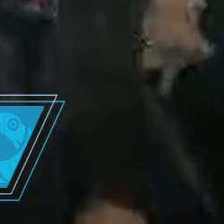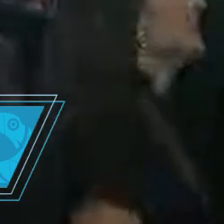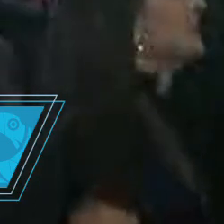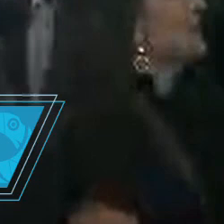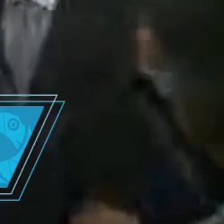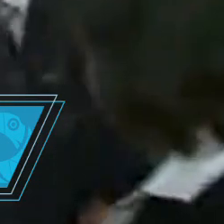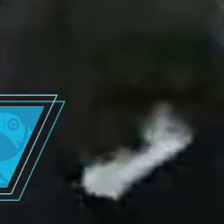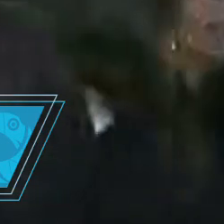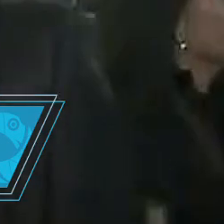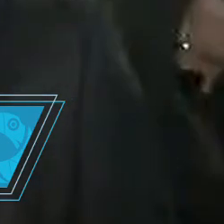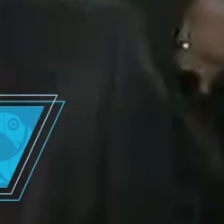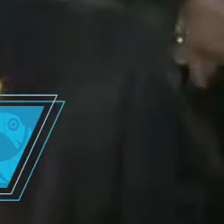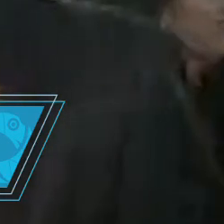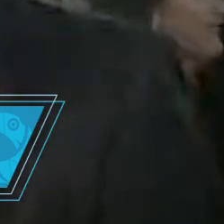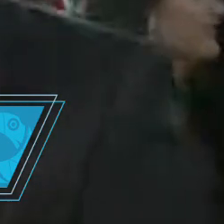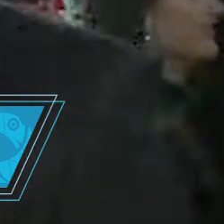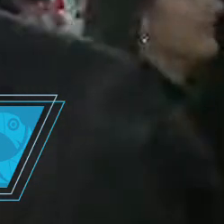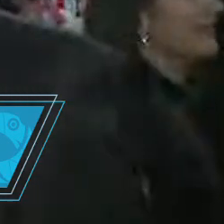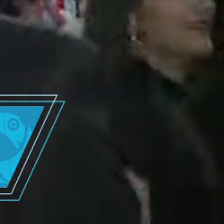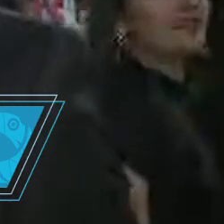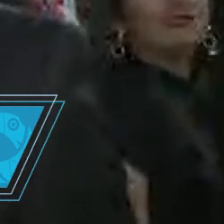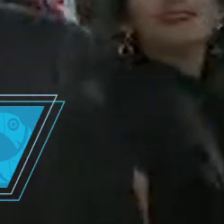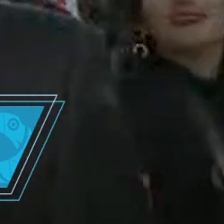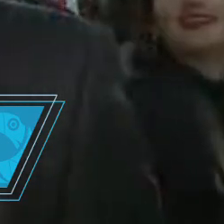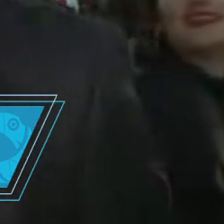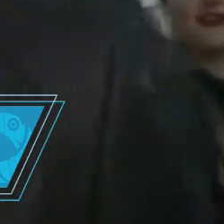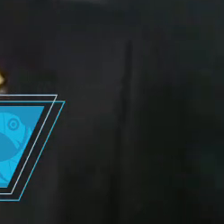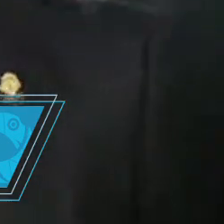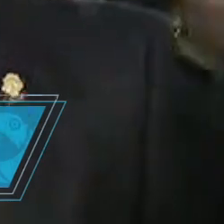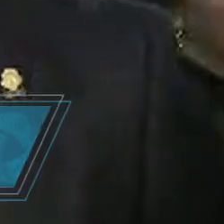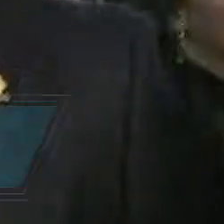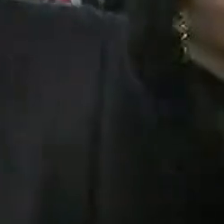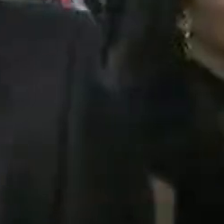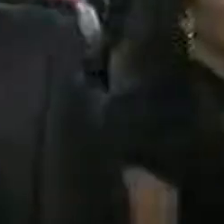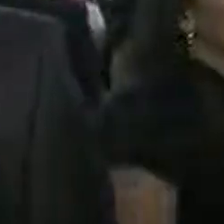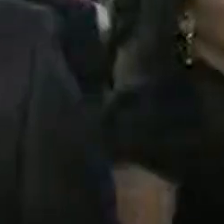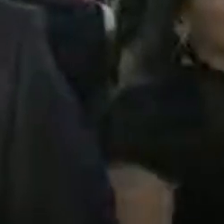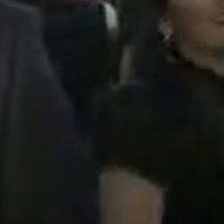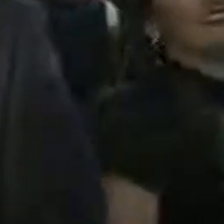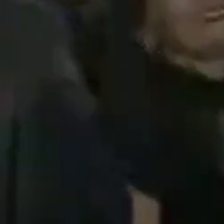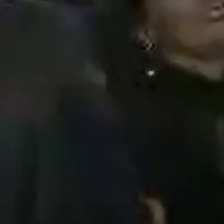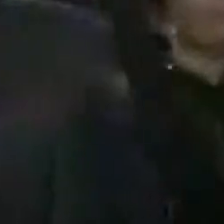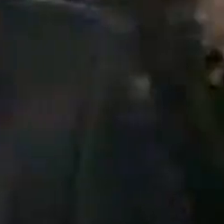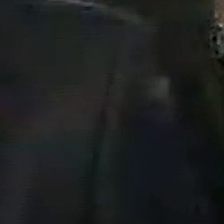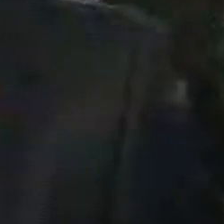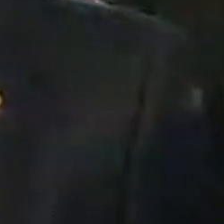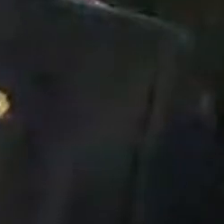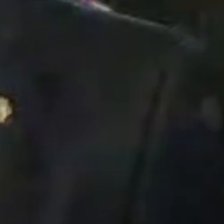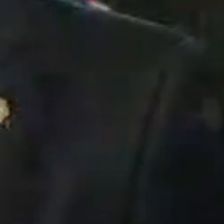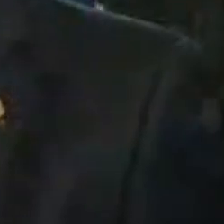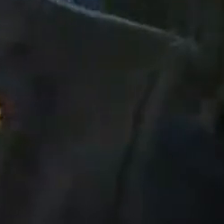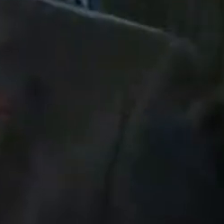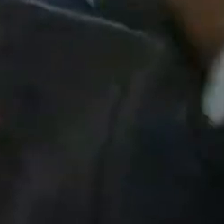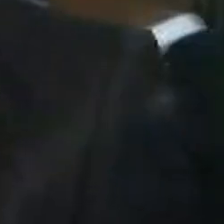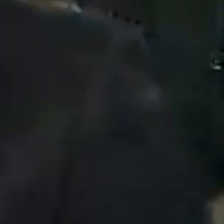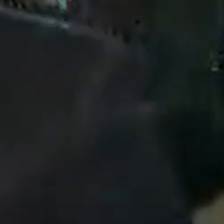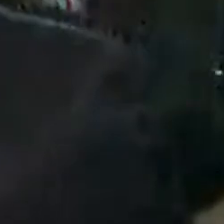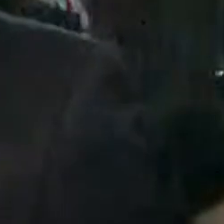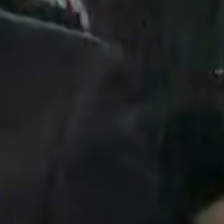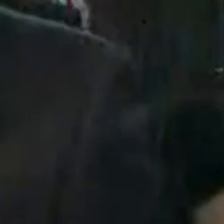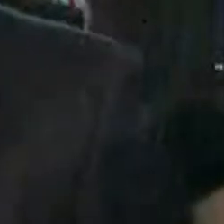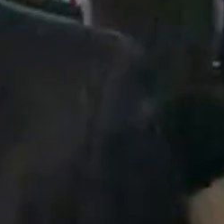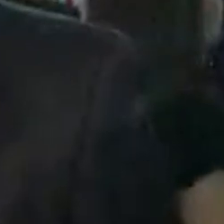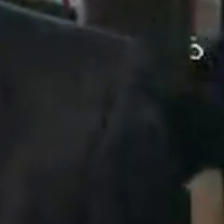afirman que no están interesados en aceptar ese ofrecimiento, y entonces pues me imagino que están buscando cuál